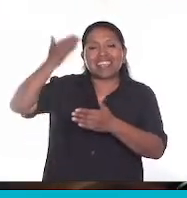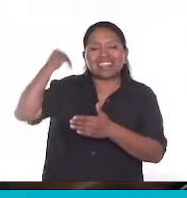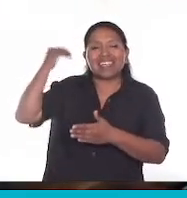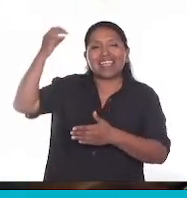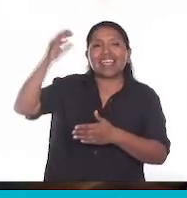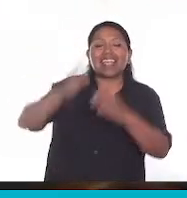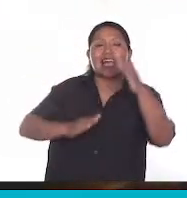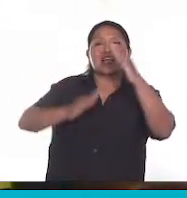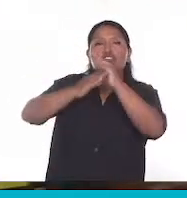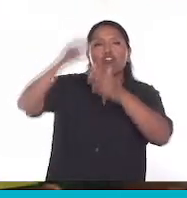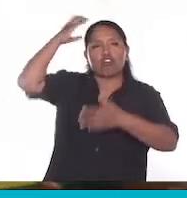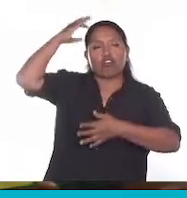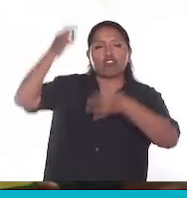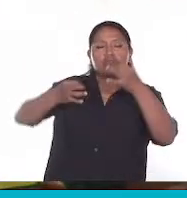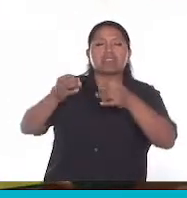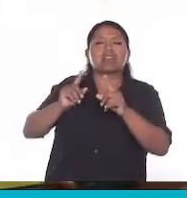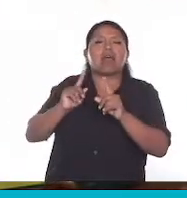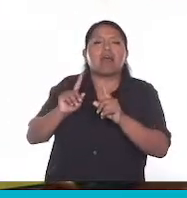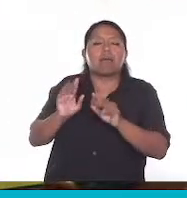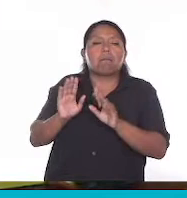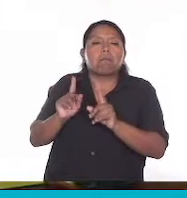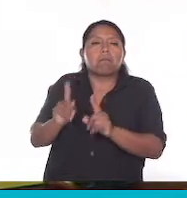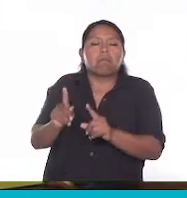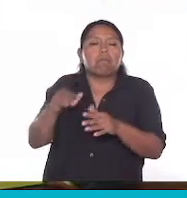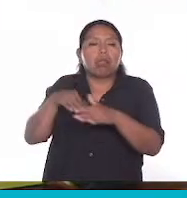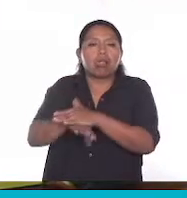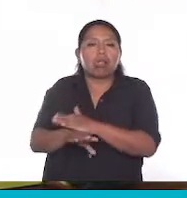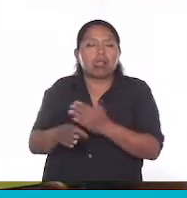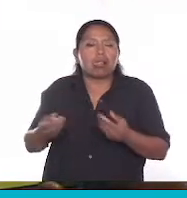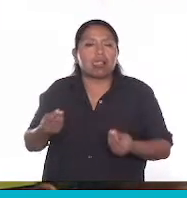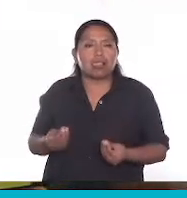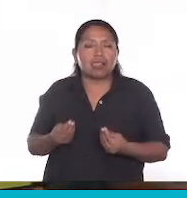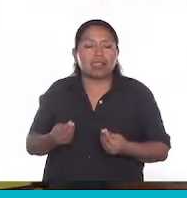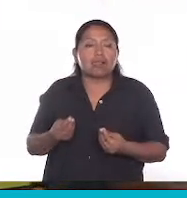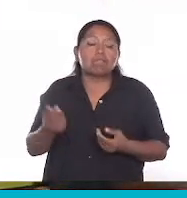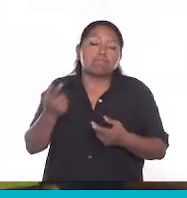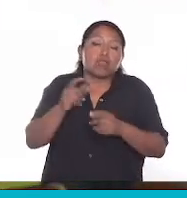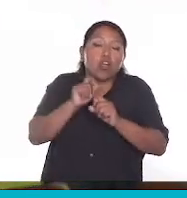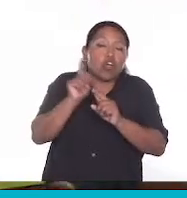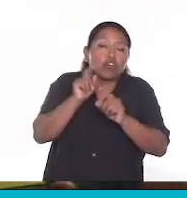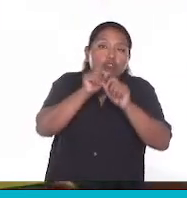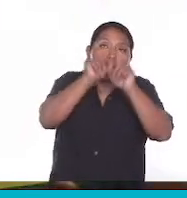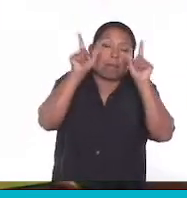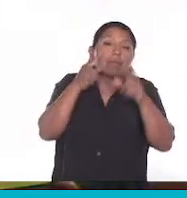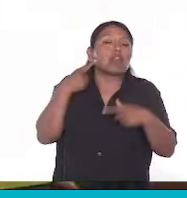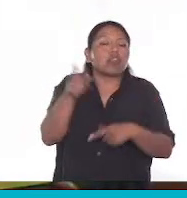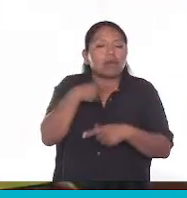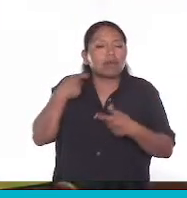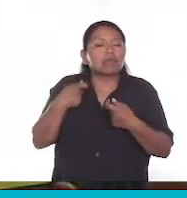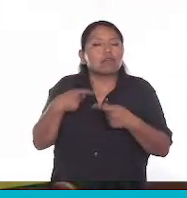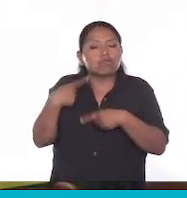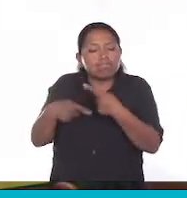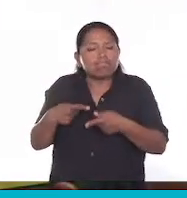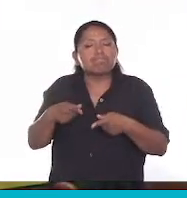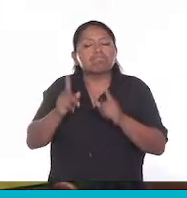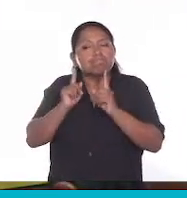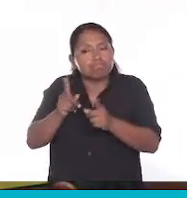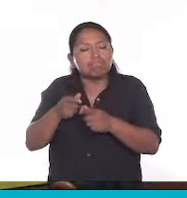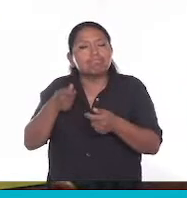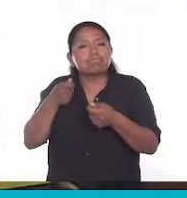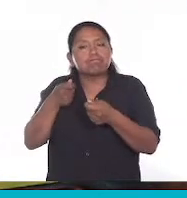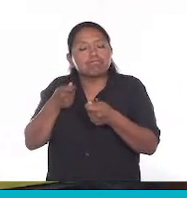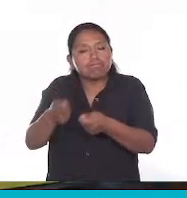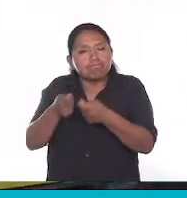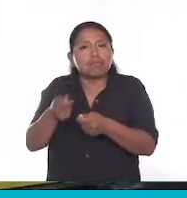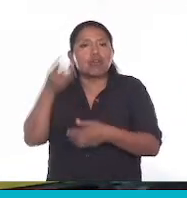Suprema también lo tiene paralizado. Entonces digo, no nos sorprende, pero tenemos que seguir exigiendo justicia.